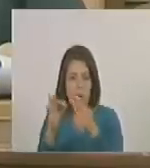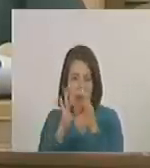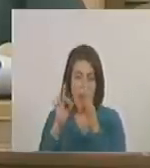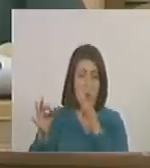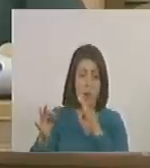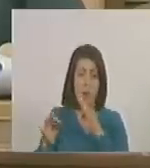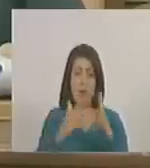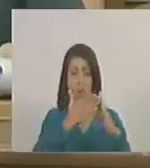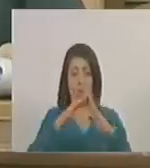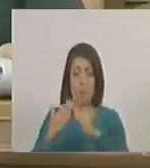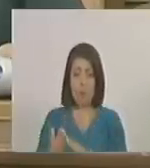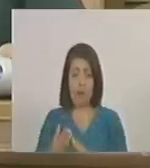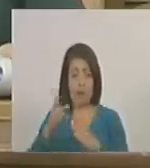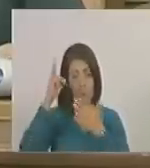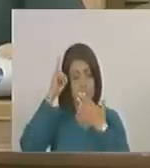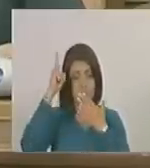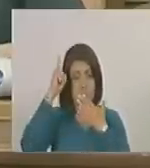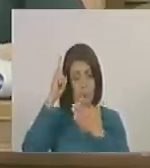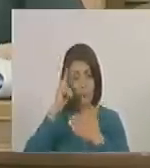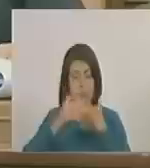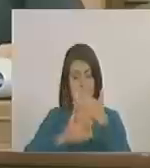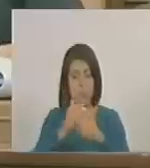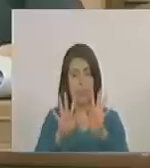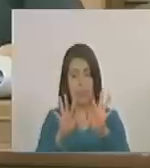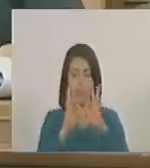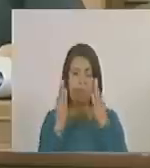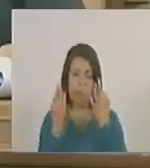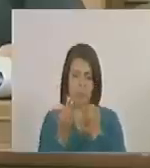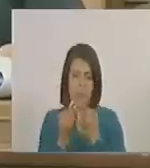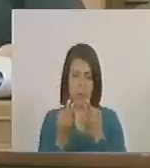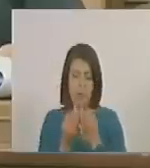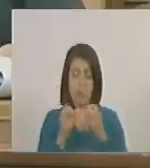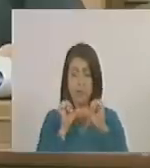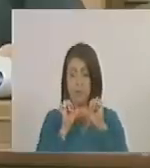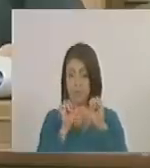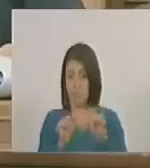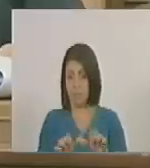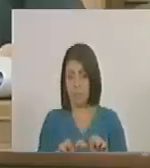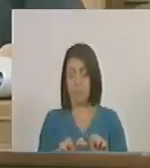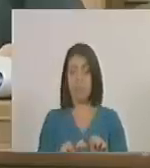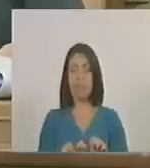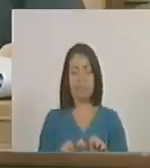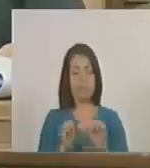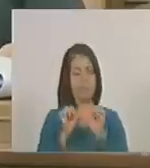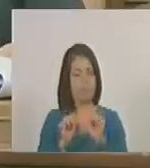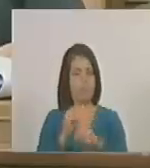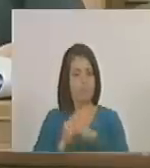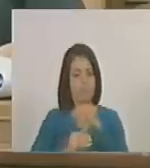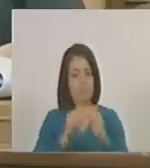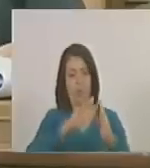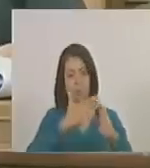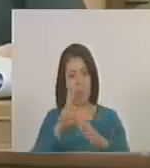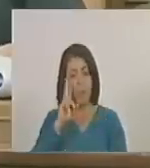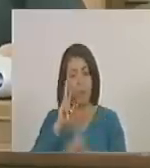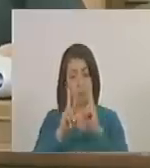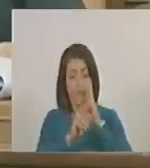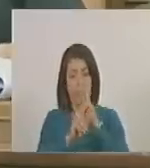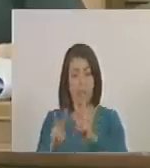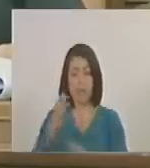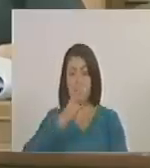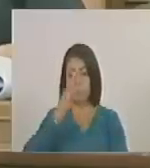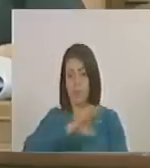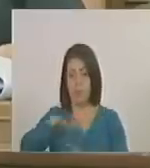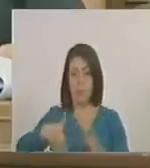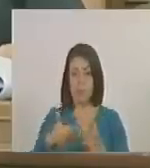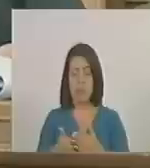y para las comunidades indígenas a partir de 10 familias, manteniendo la indivisibilidad de la comunidad y